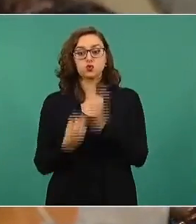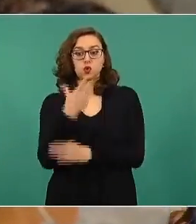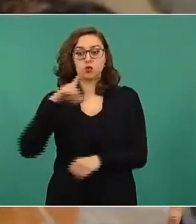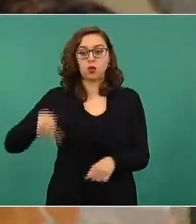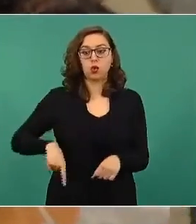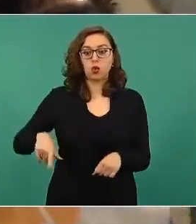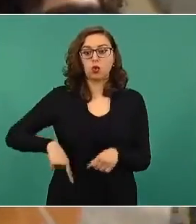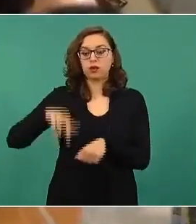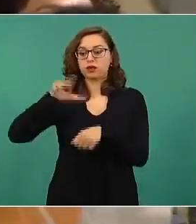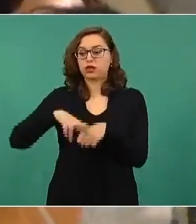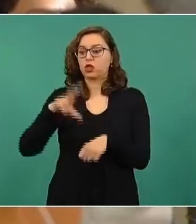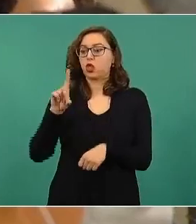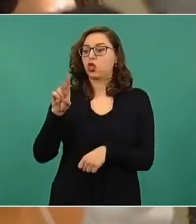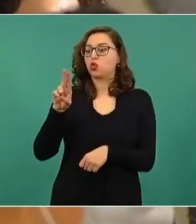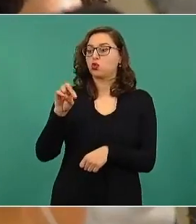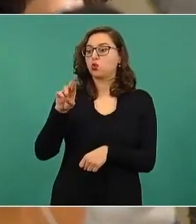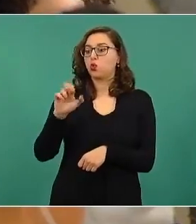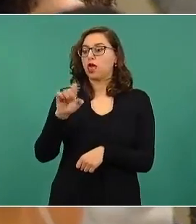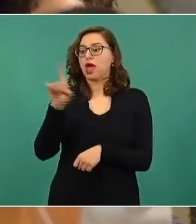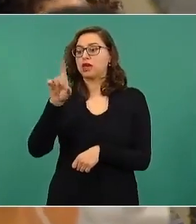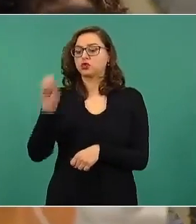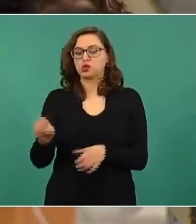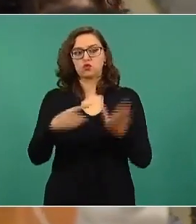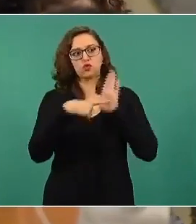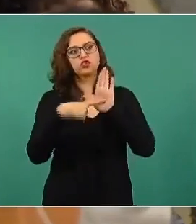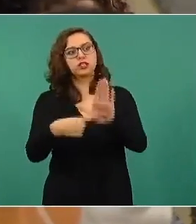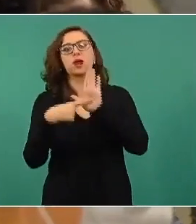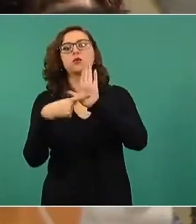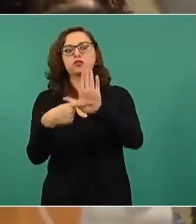sol de lo que dejó más o menos la gobernadora.